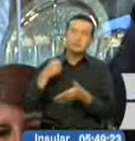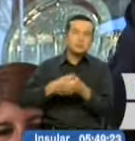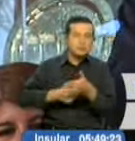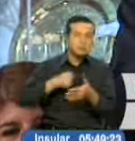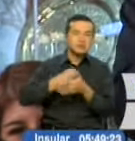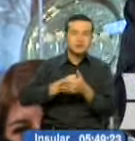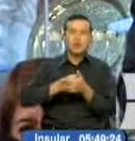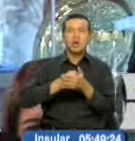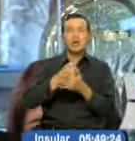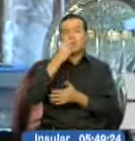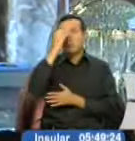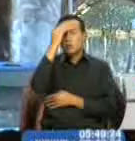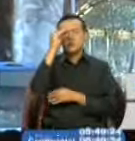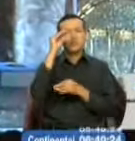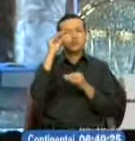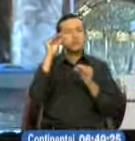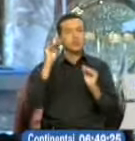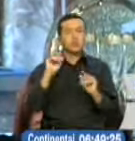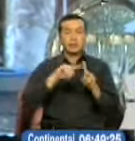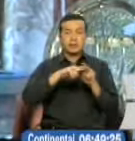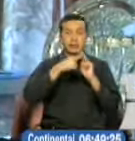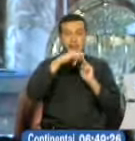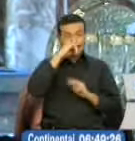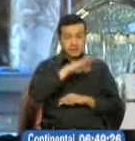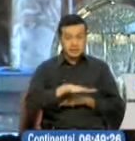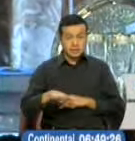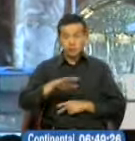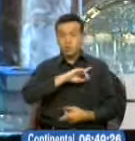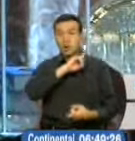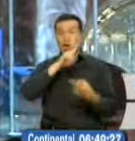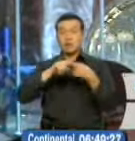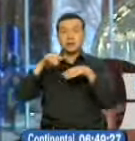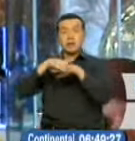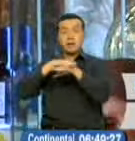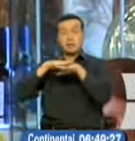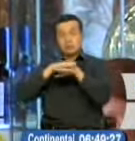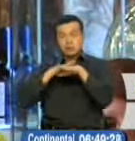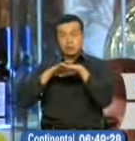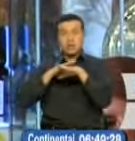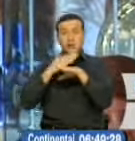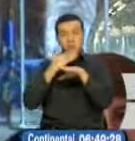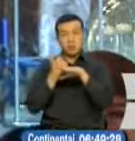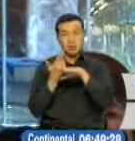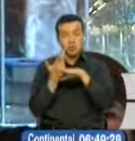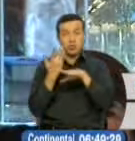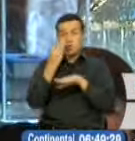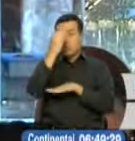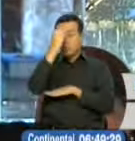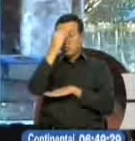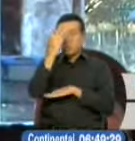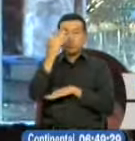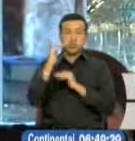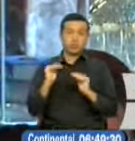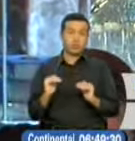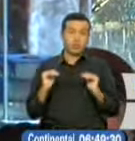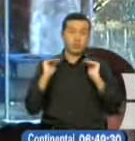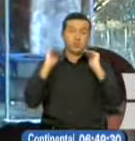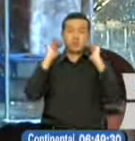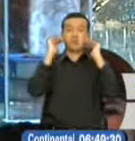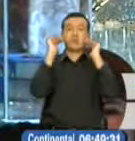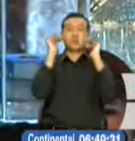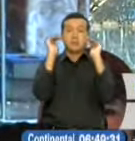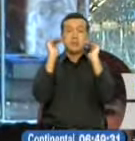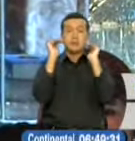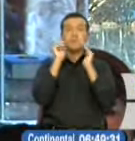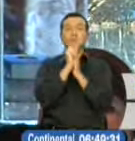educación desde la inicial hasta bachillerato, mejorar la educación superior y